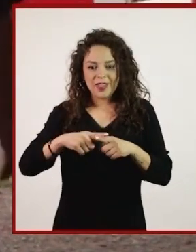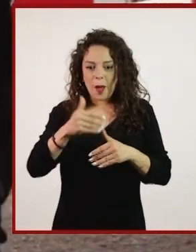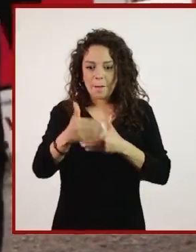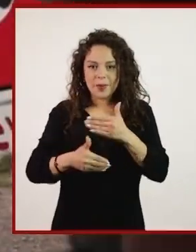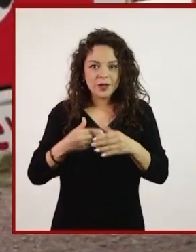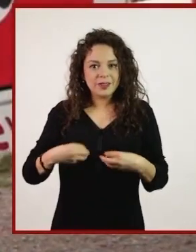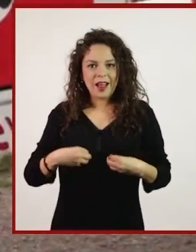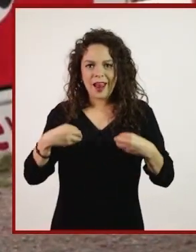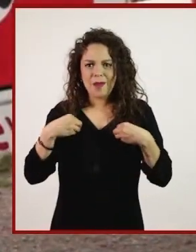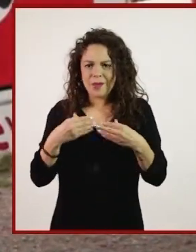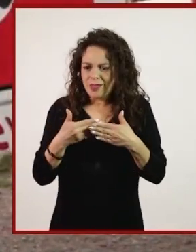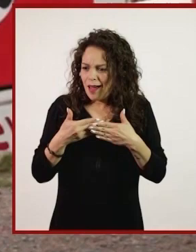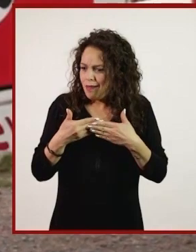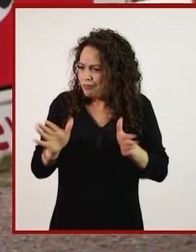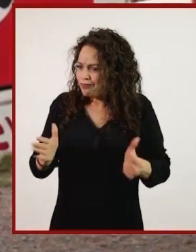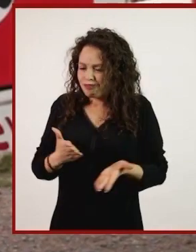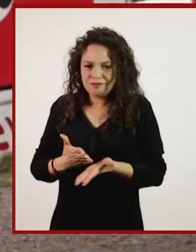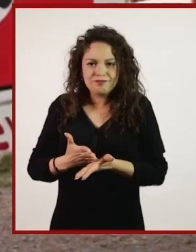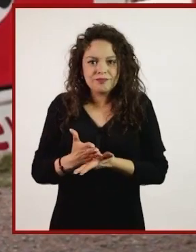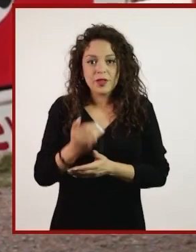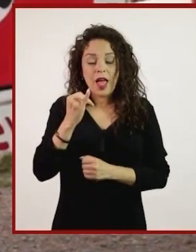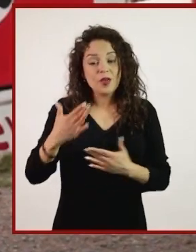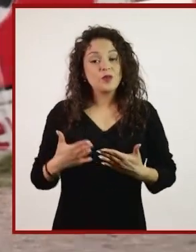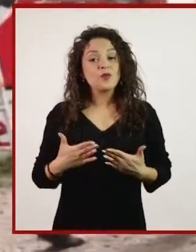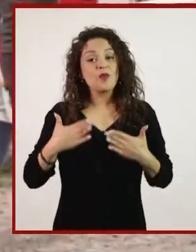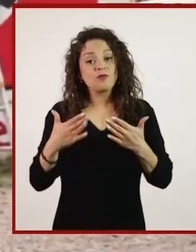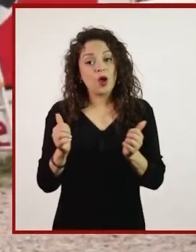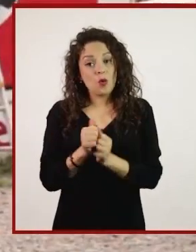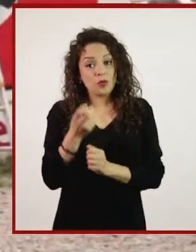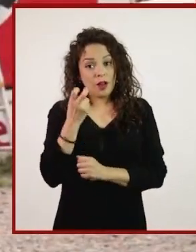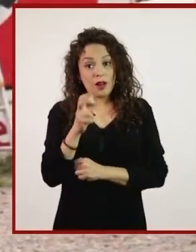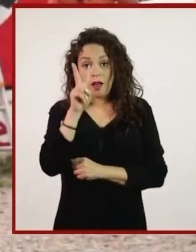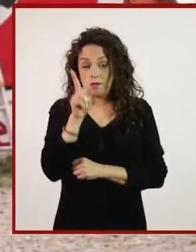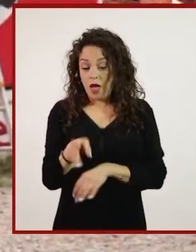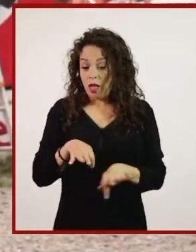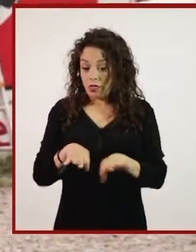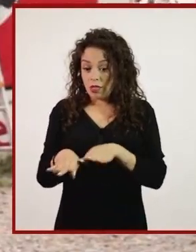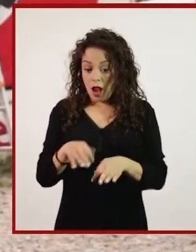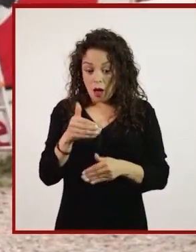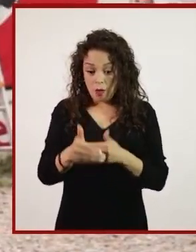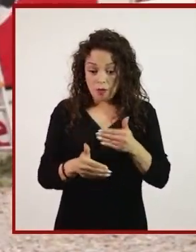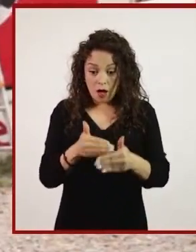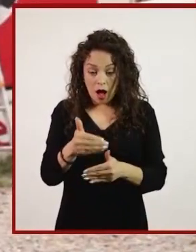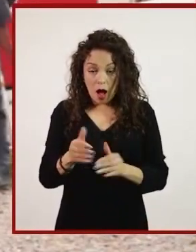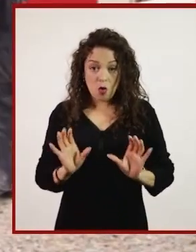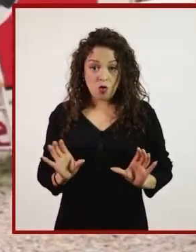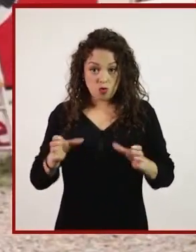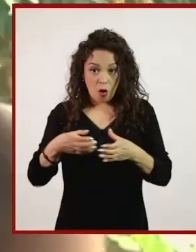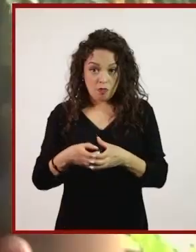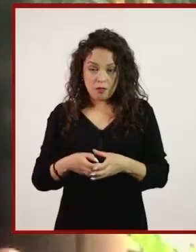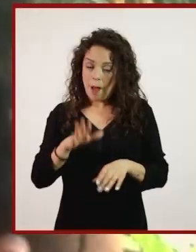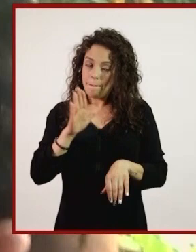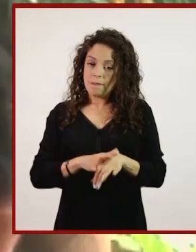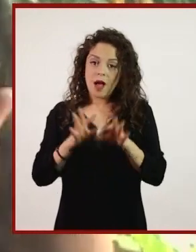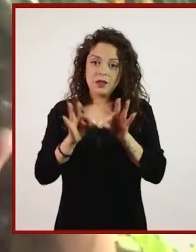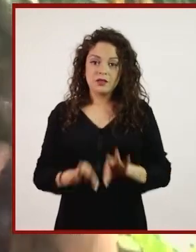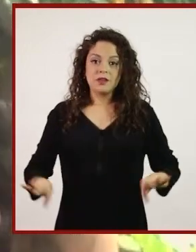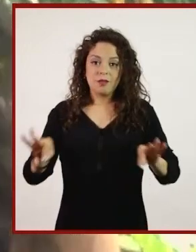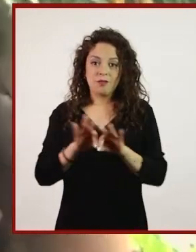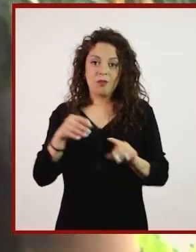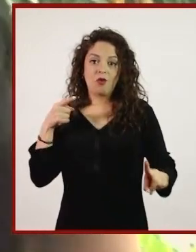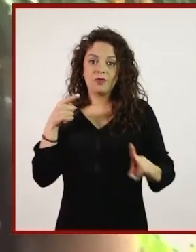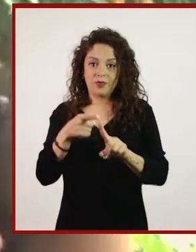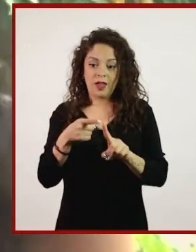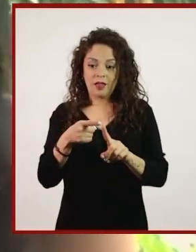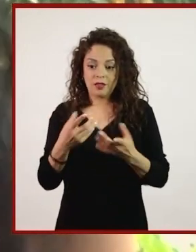De abrirse a los procesos de la vida. Y eso, confiar mucho en los procesos. Para mí el trabajo en comunidad es confiar en los procesos que son mucho